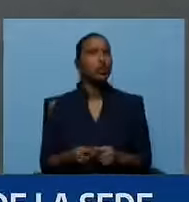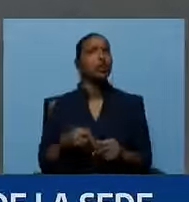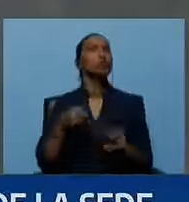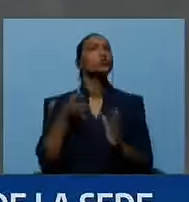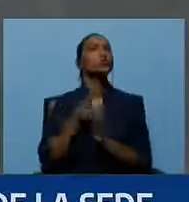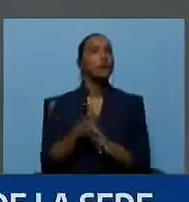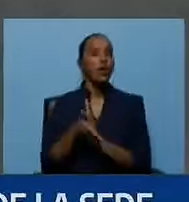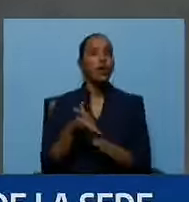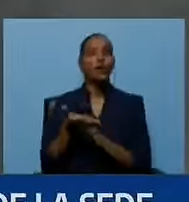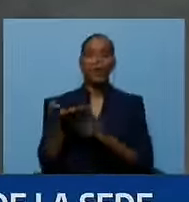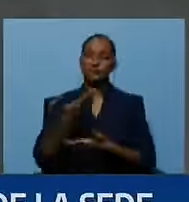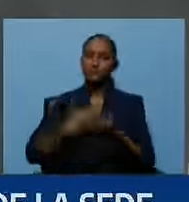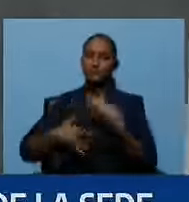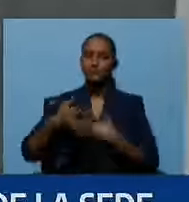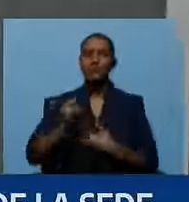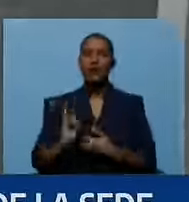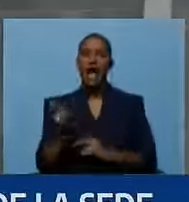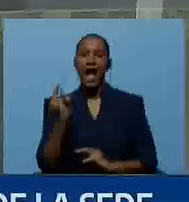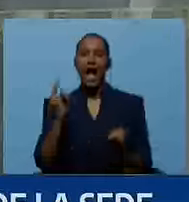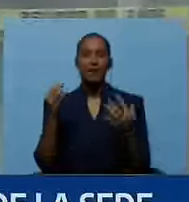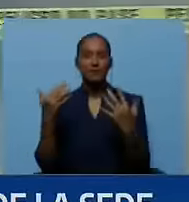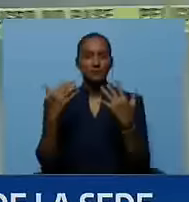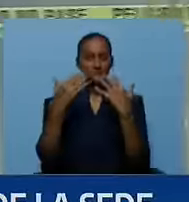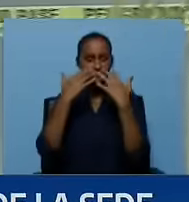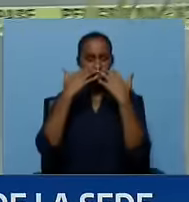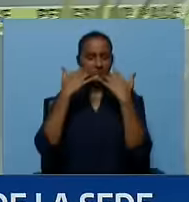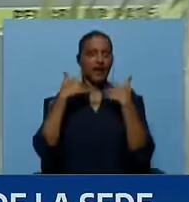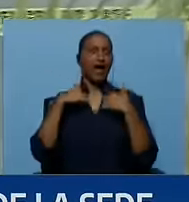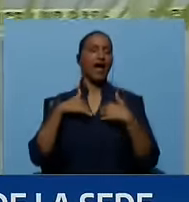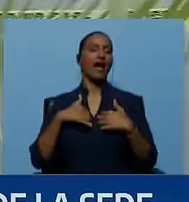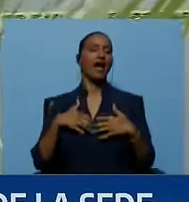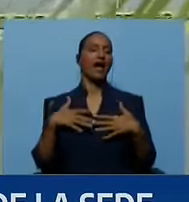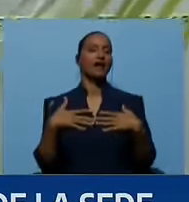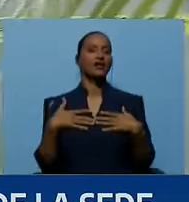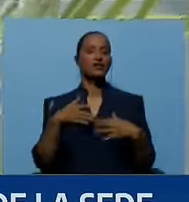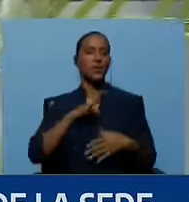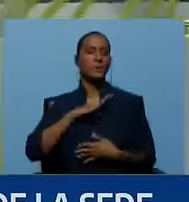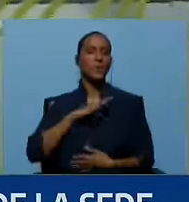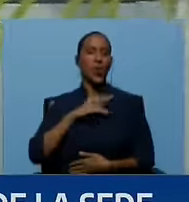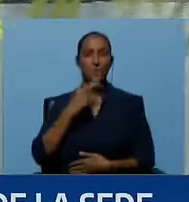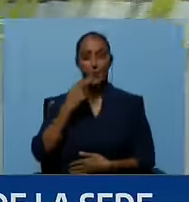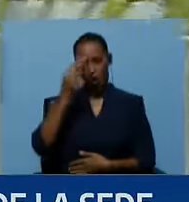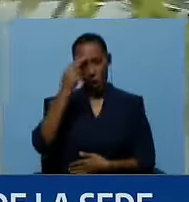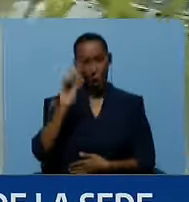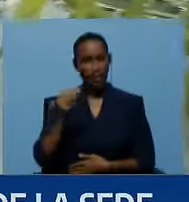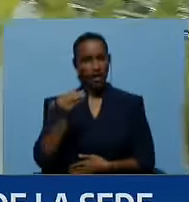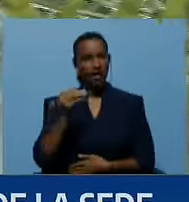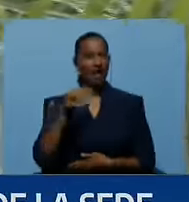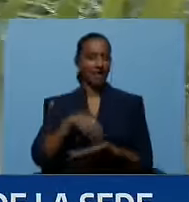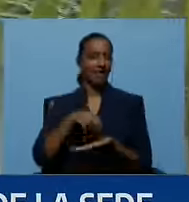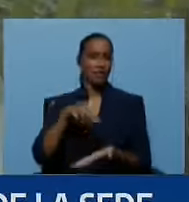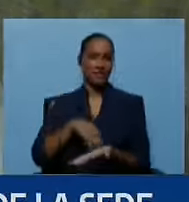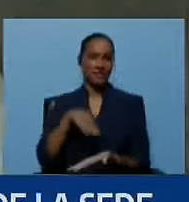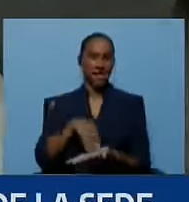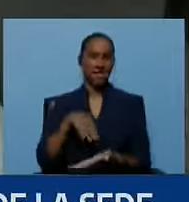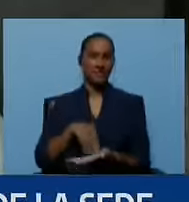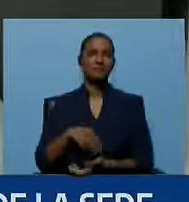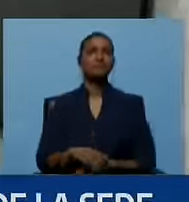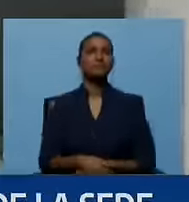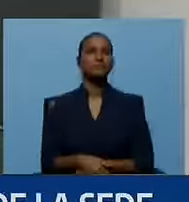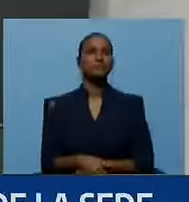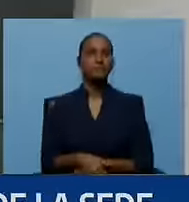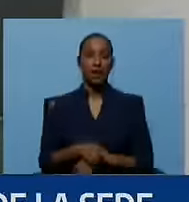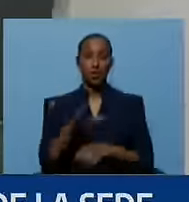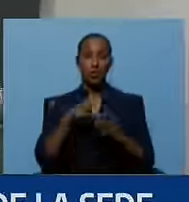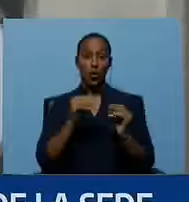permite la armonía con la naturaleza que nos caracteriza en los teques en el estado Miranda. Además, presidente, cada una de las aulas